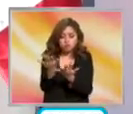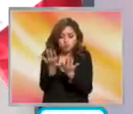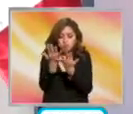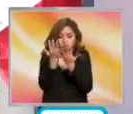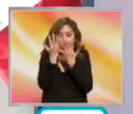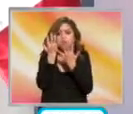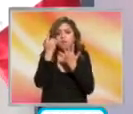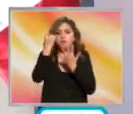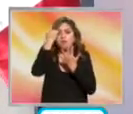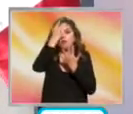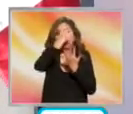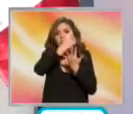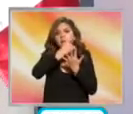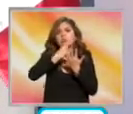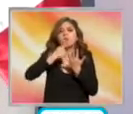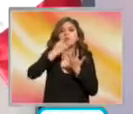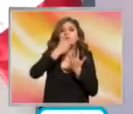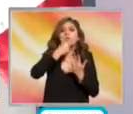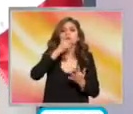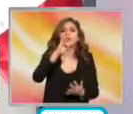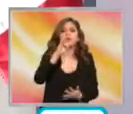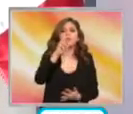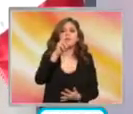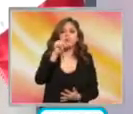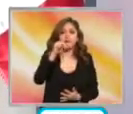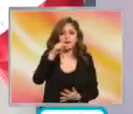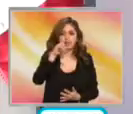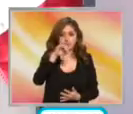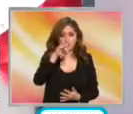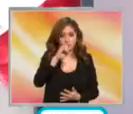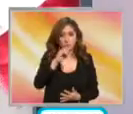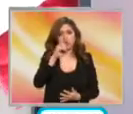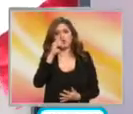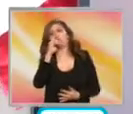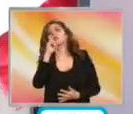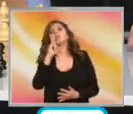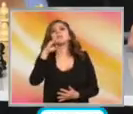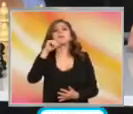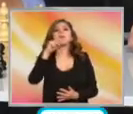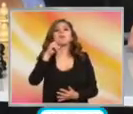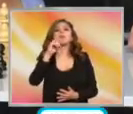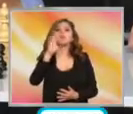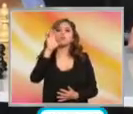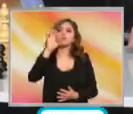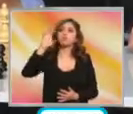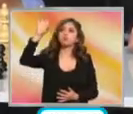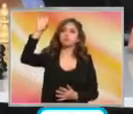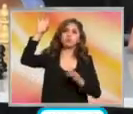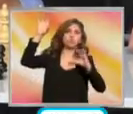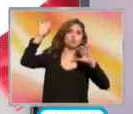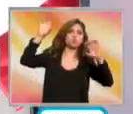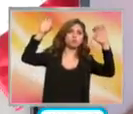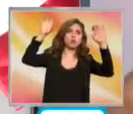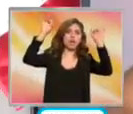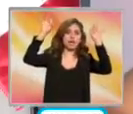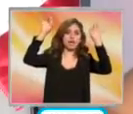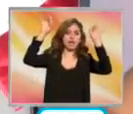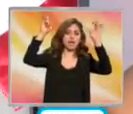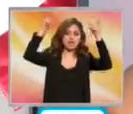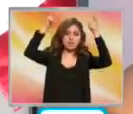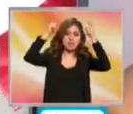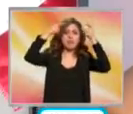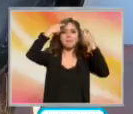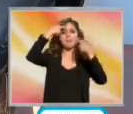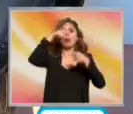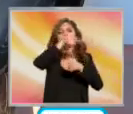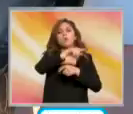Se le pone su rostro Sí. de Francisco I. Madero y dos ángeles sosteniendo una aureola, ¿no? Por el mártir de la patria. Hay un cambio importante en la